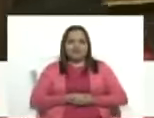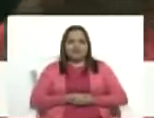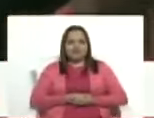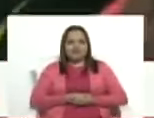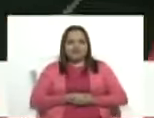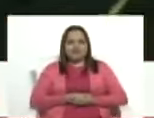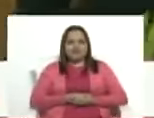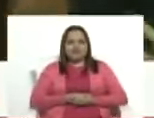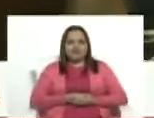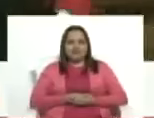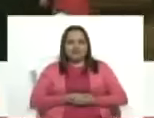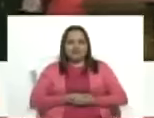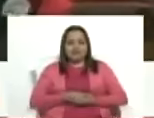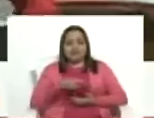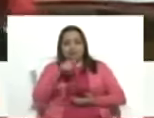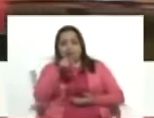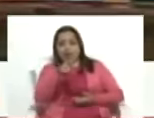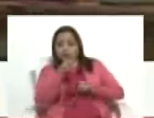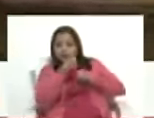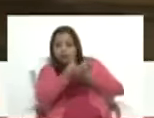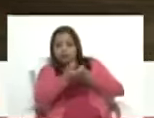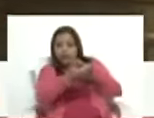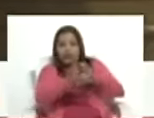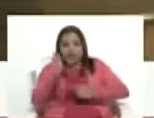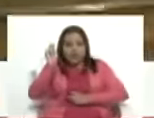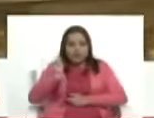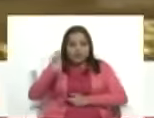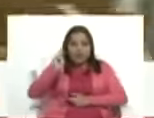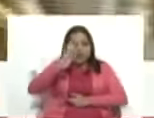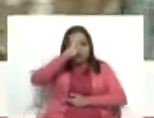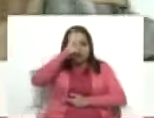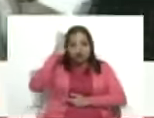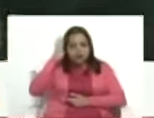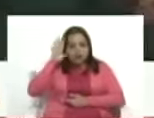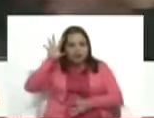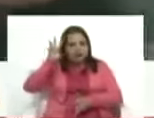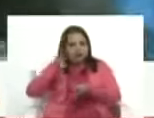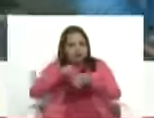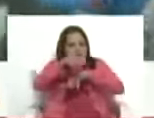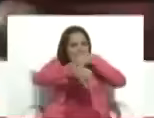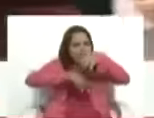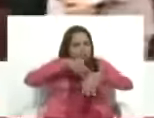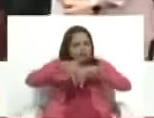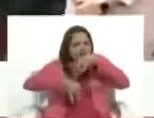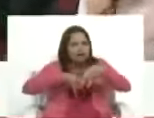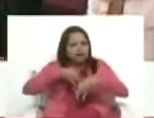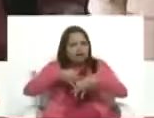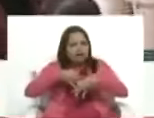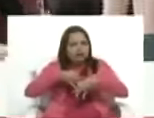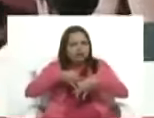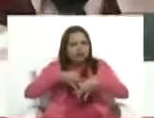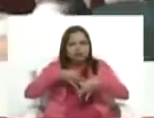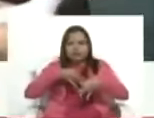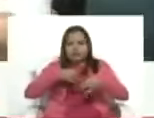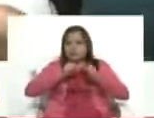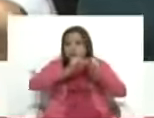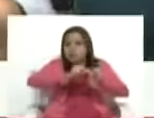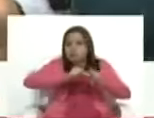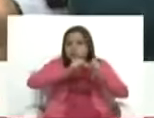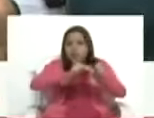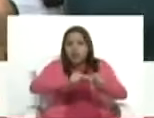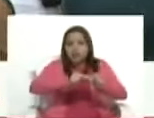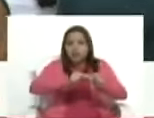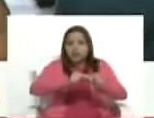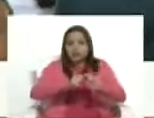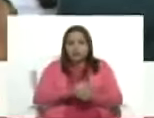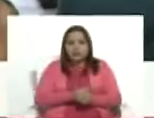Durante su discurso, el diputado Diosdado Cabello ha destacado que aún continúa más vigente que nunca, pues la